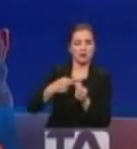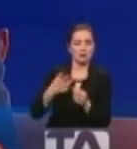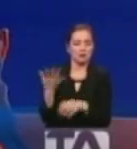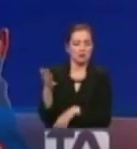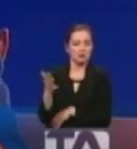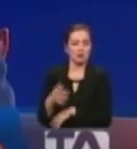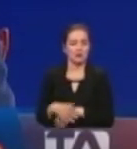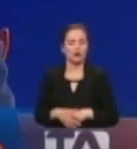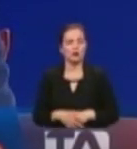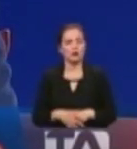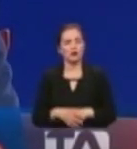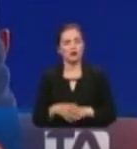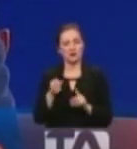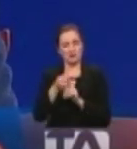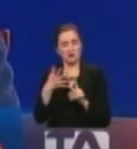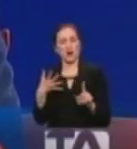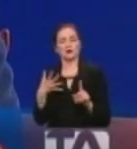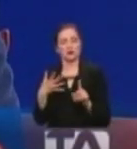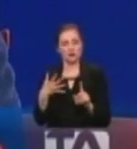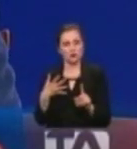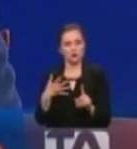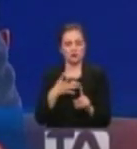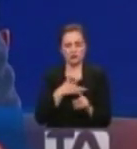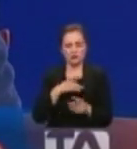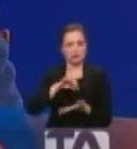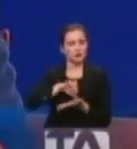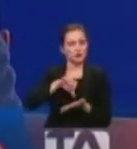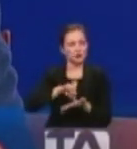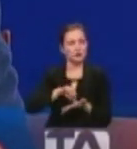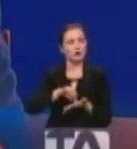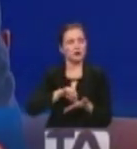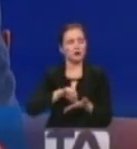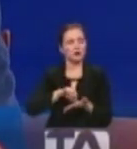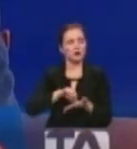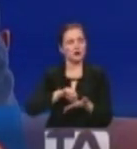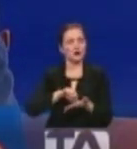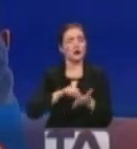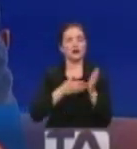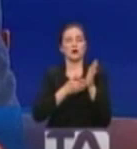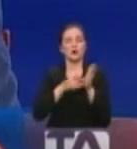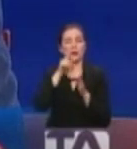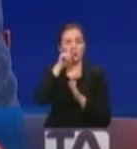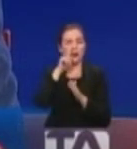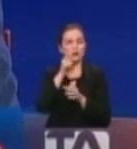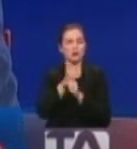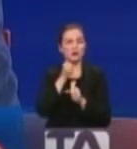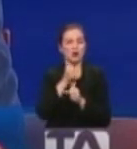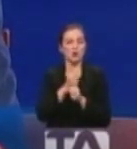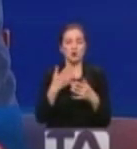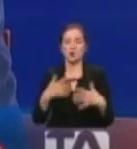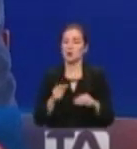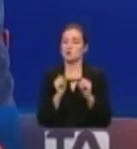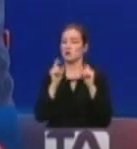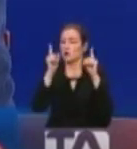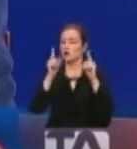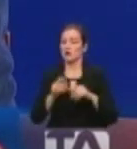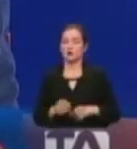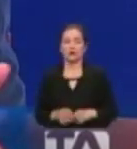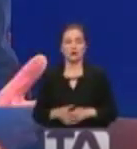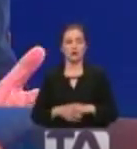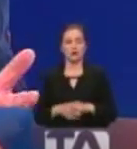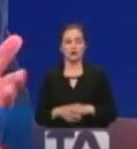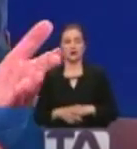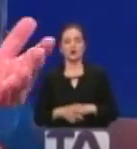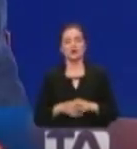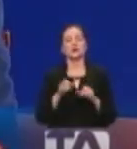embargo, el impacto que ya está recibiendo la ciudad de Quito en términos del empleo, por ejemplo, es impresionante. El INEC